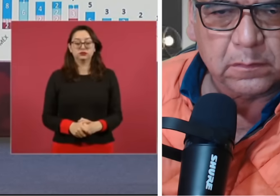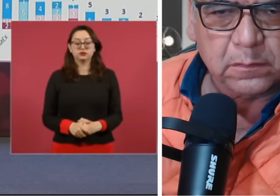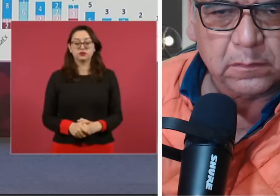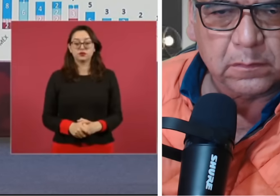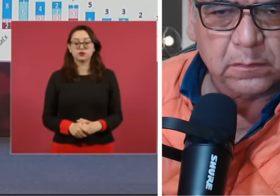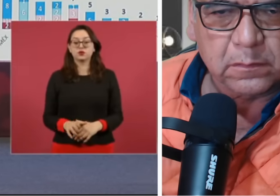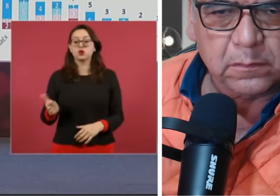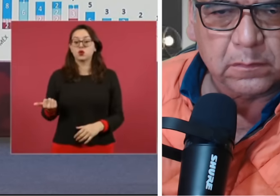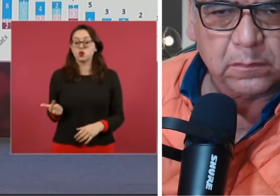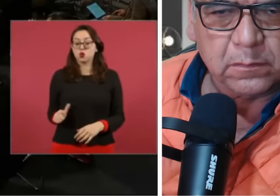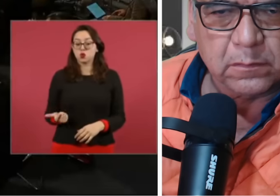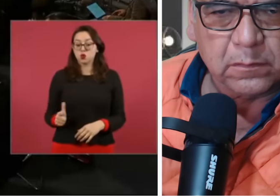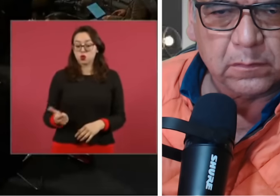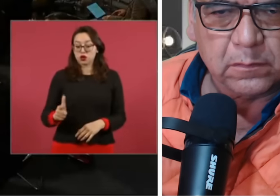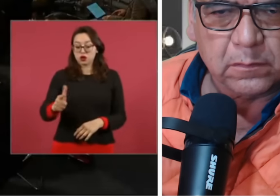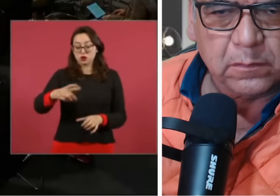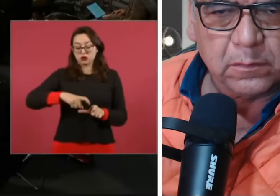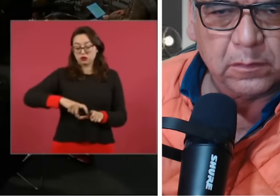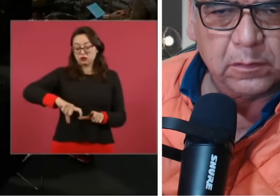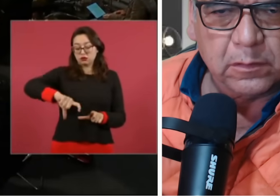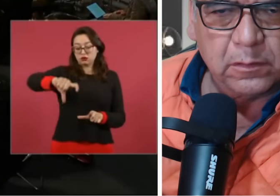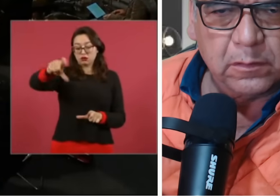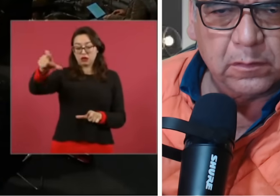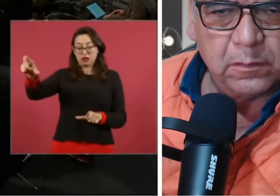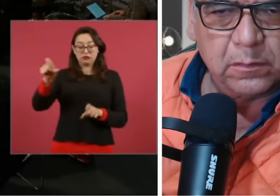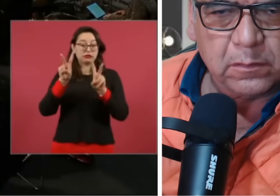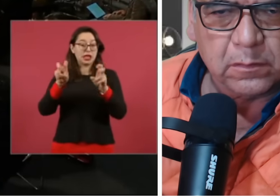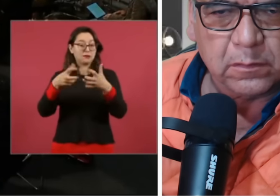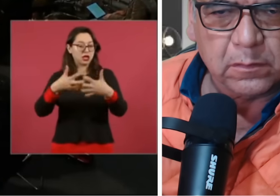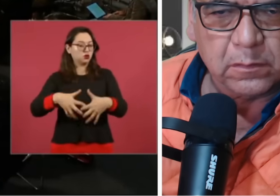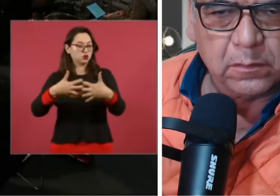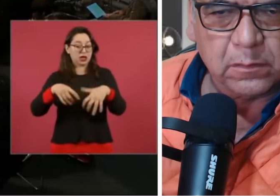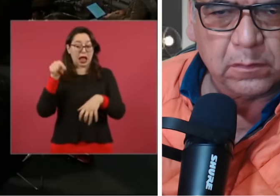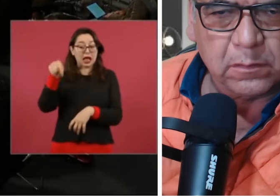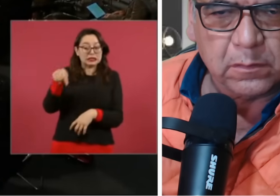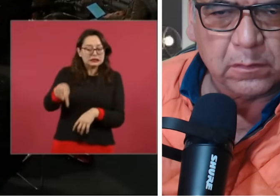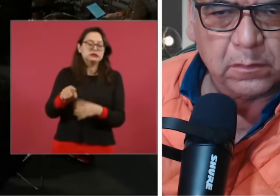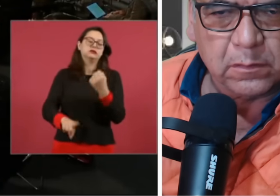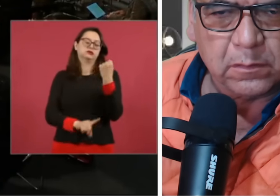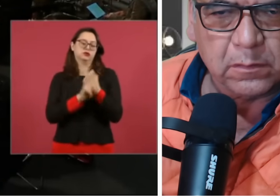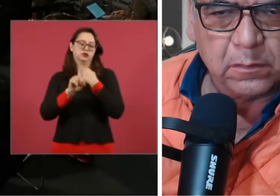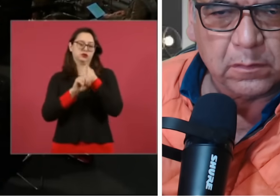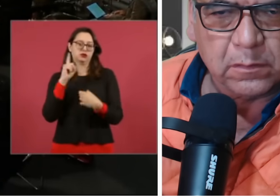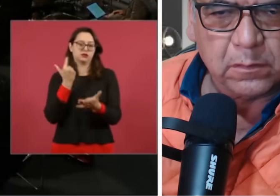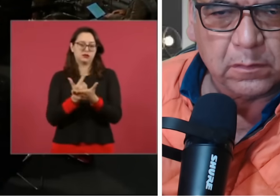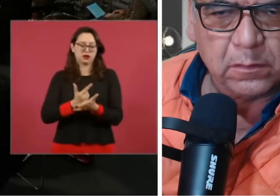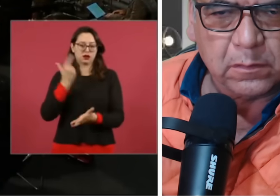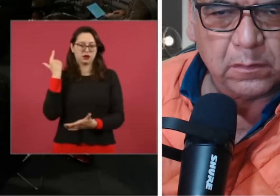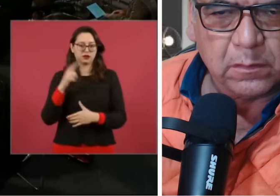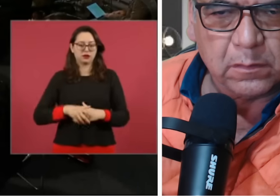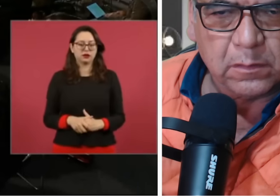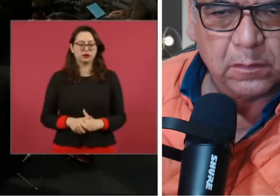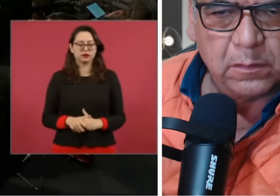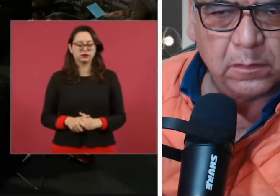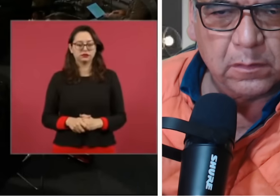todo lo que tiene que ver con el corredor industrial. Entonces, esto